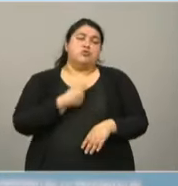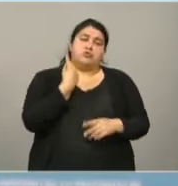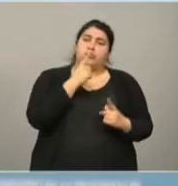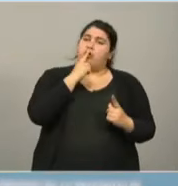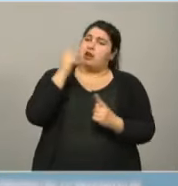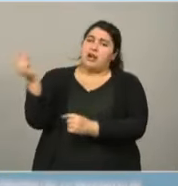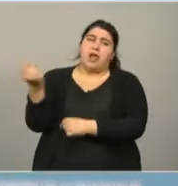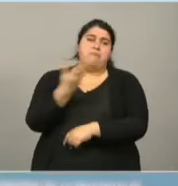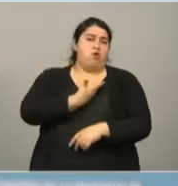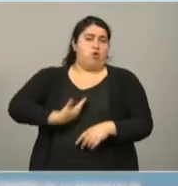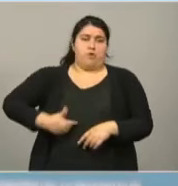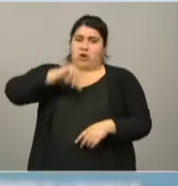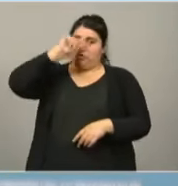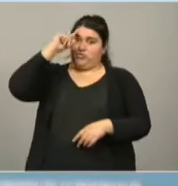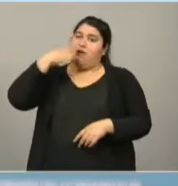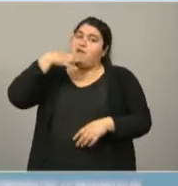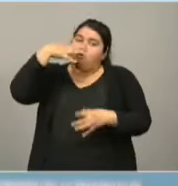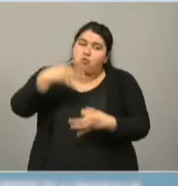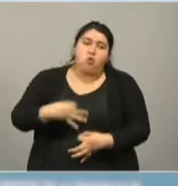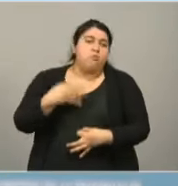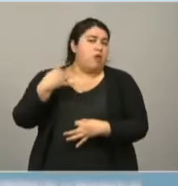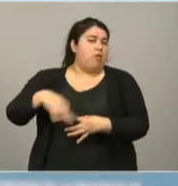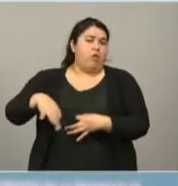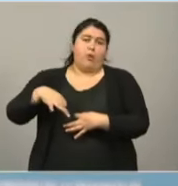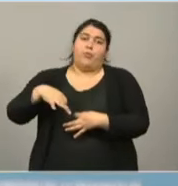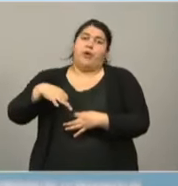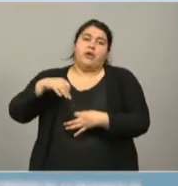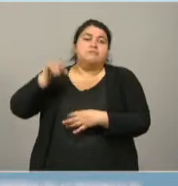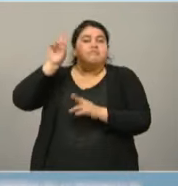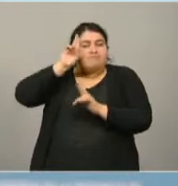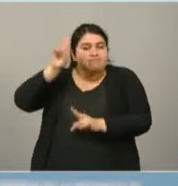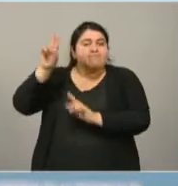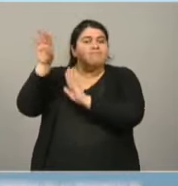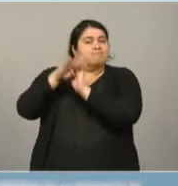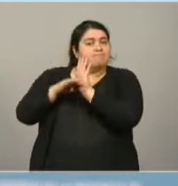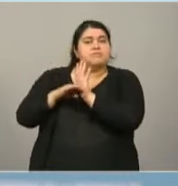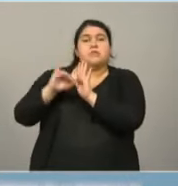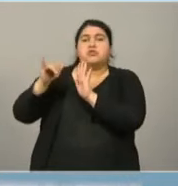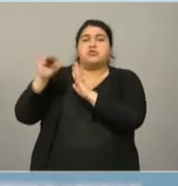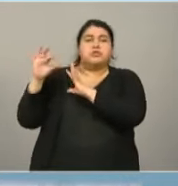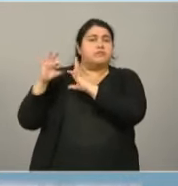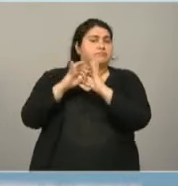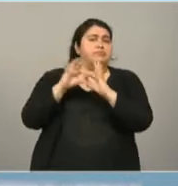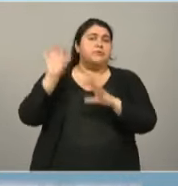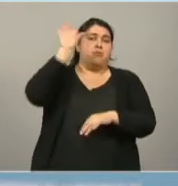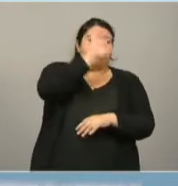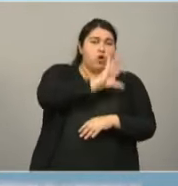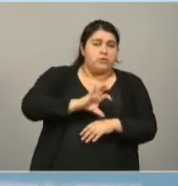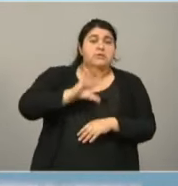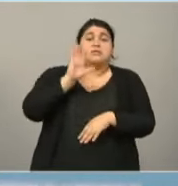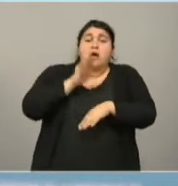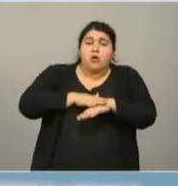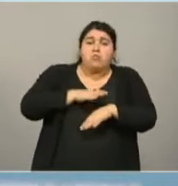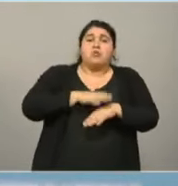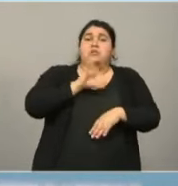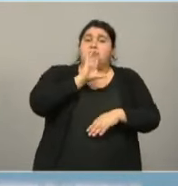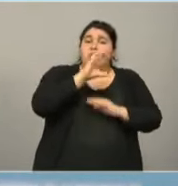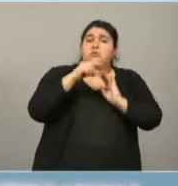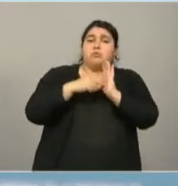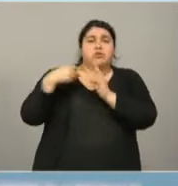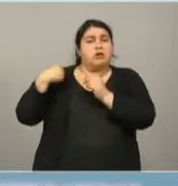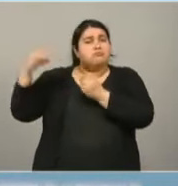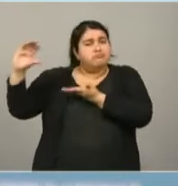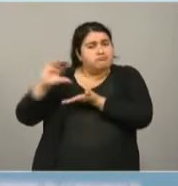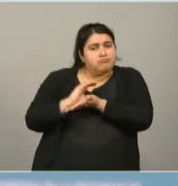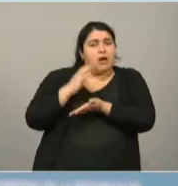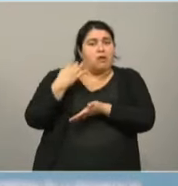al gobierno nacional que cumpla con las obligaciones que tiene con las provincias con la provincia de Buenos Aires y